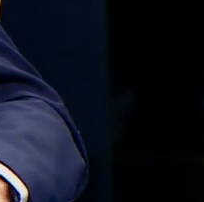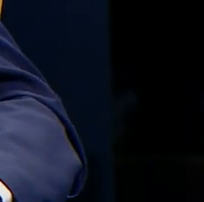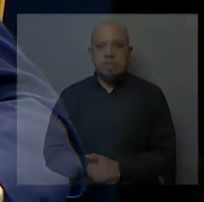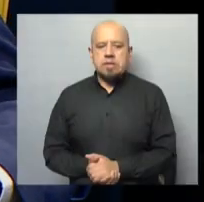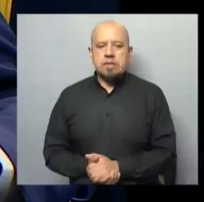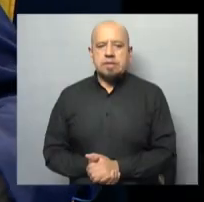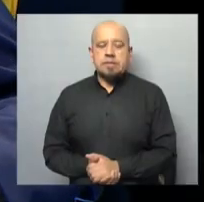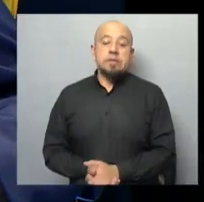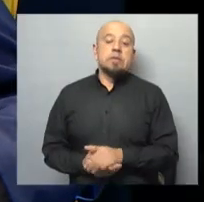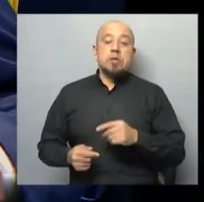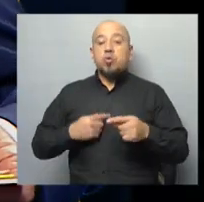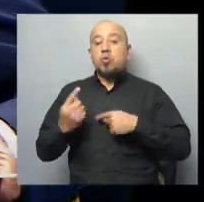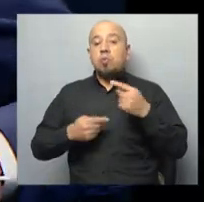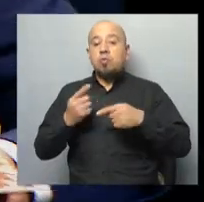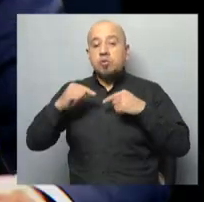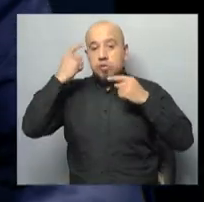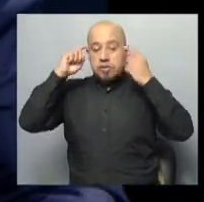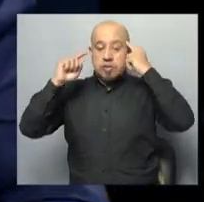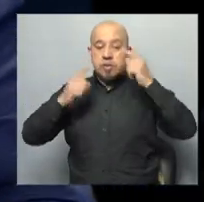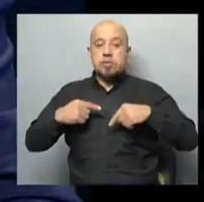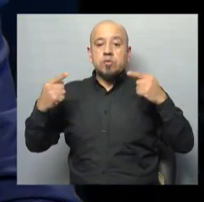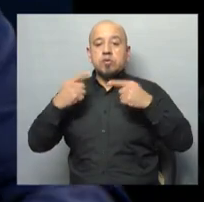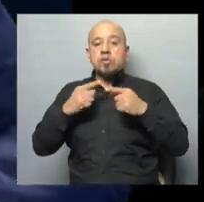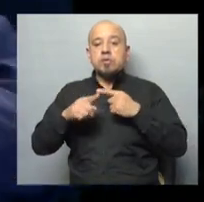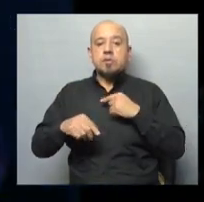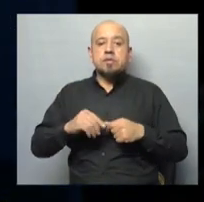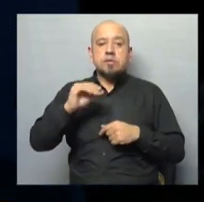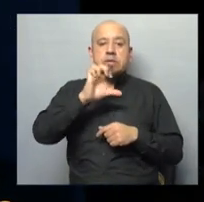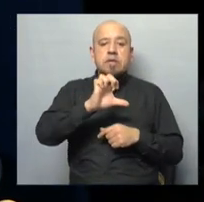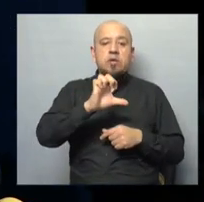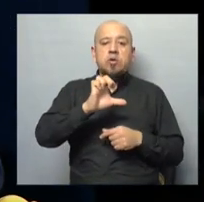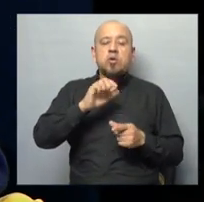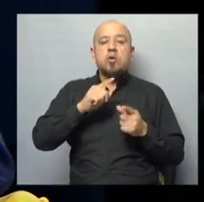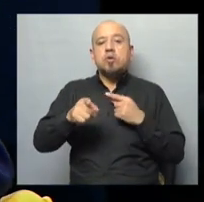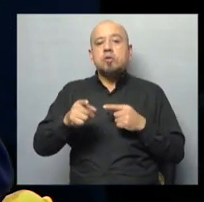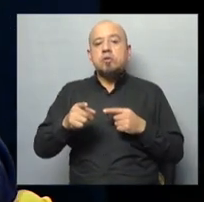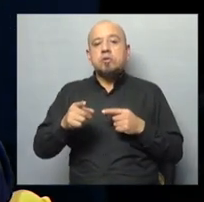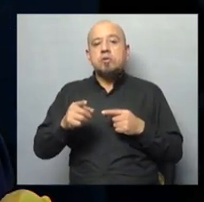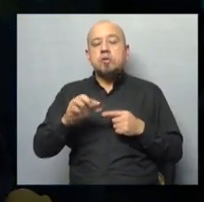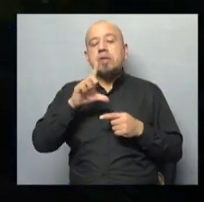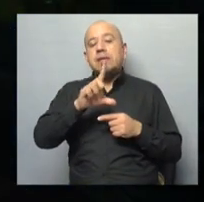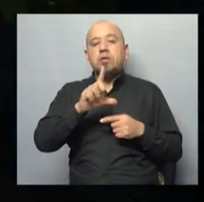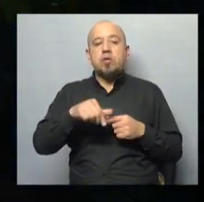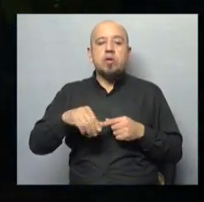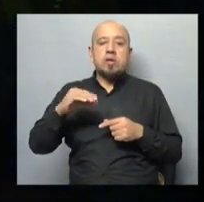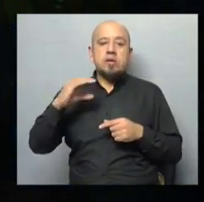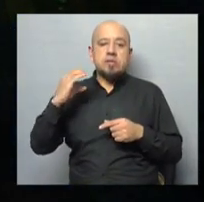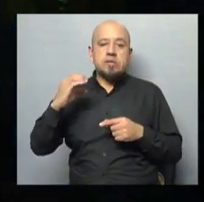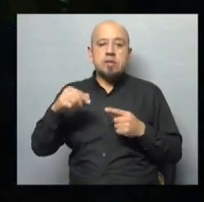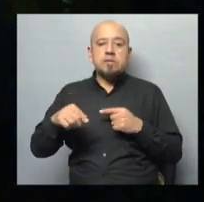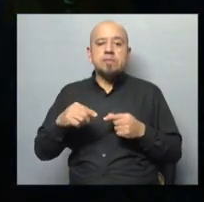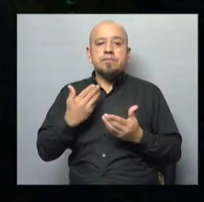seguimos en ideas cruzadas con césar troncoso y leonor culto así yo les he planteado ahí sobre el